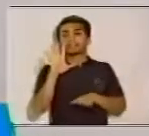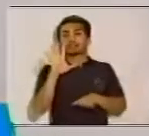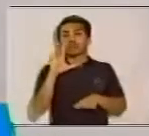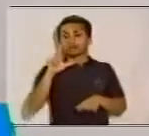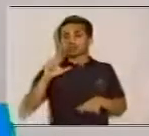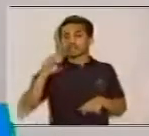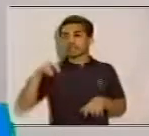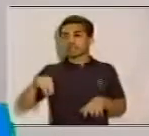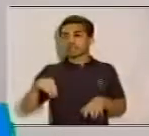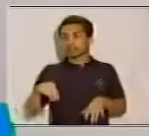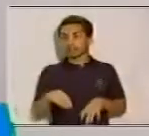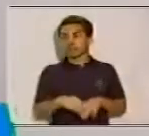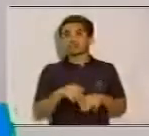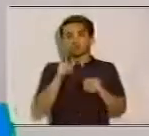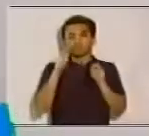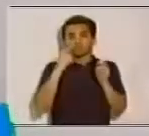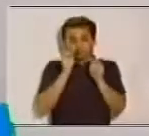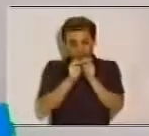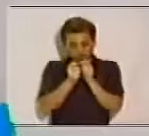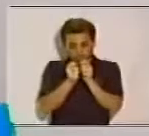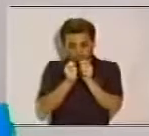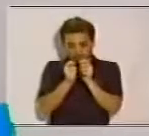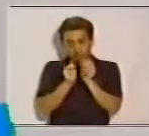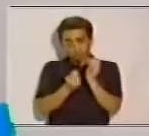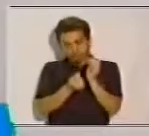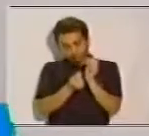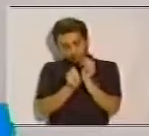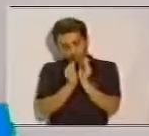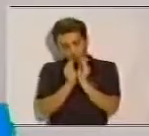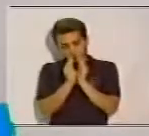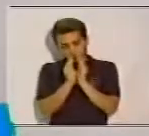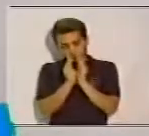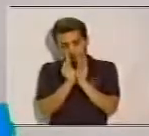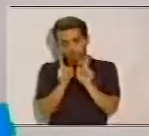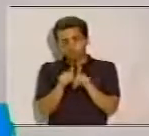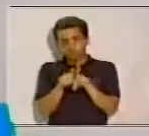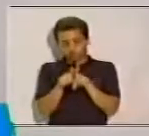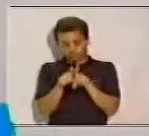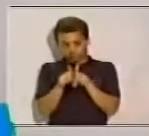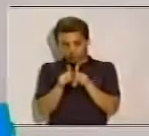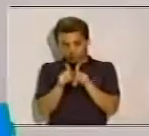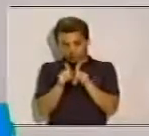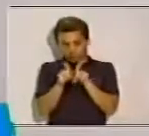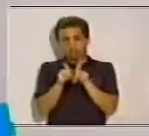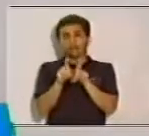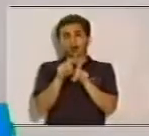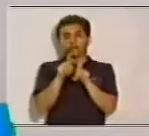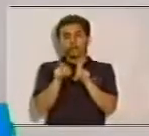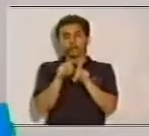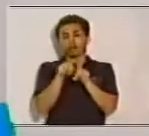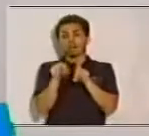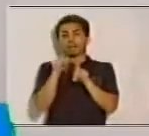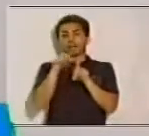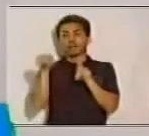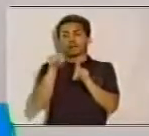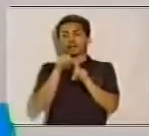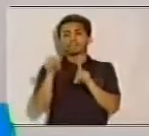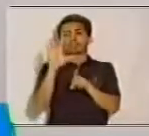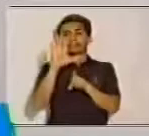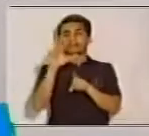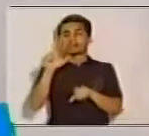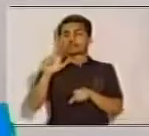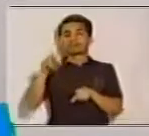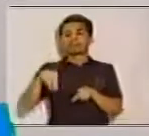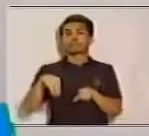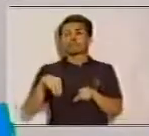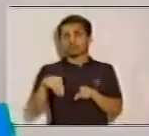¿sí? Entonces lo vamos graduando y vamos llegando a la medida que yo quiero. En este caso yo le voy a poner 5.